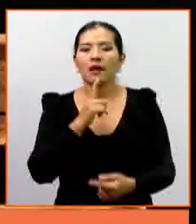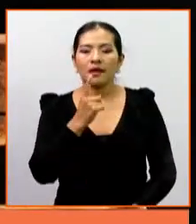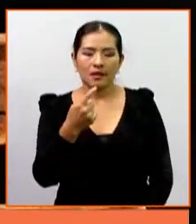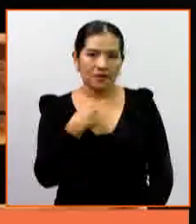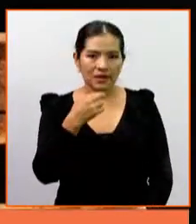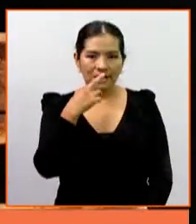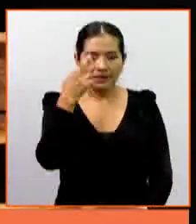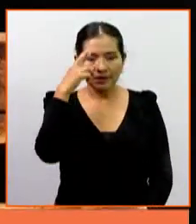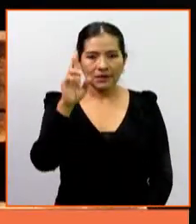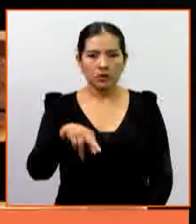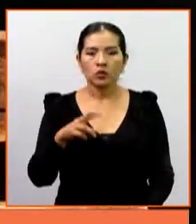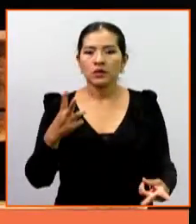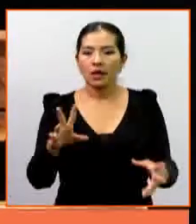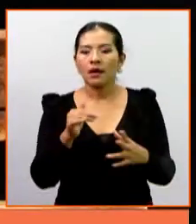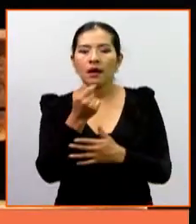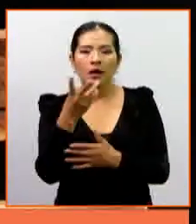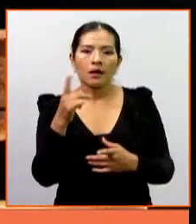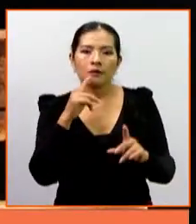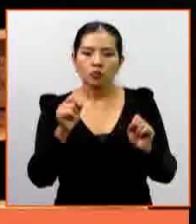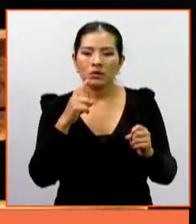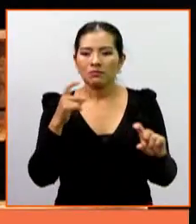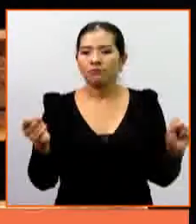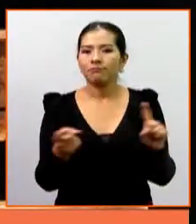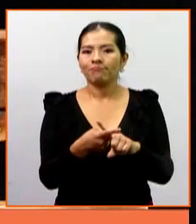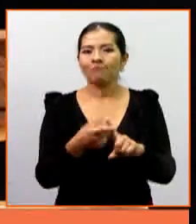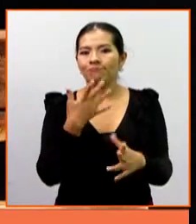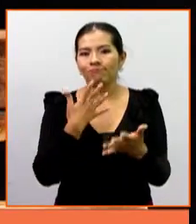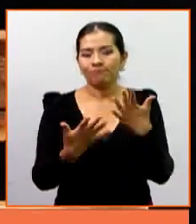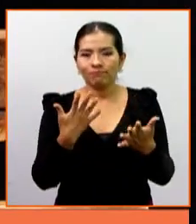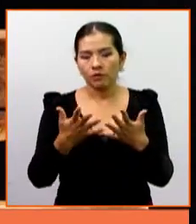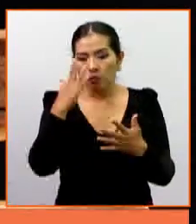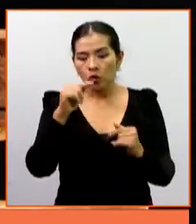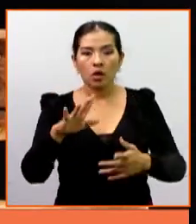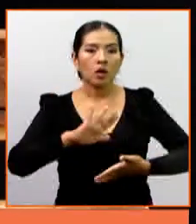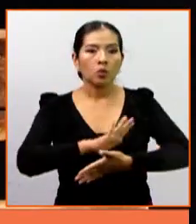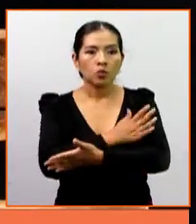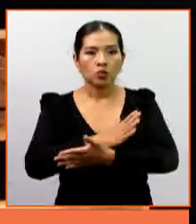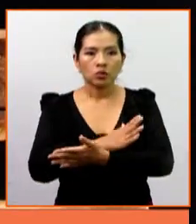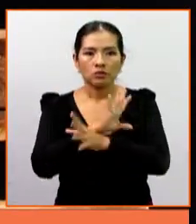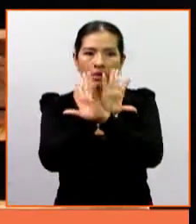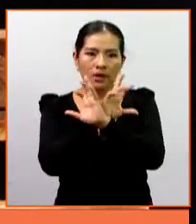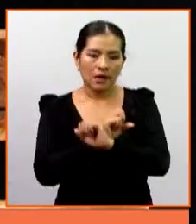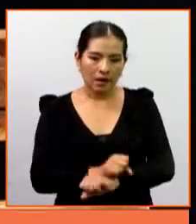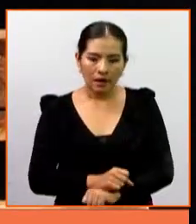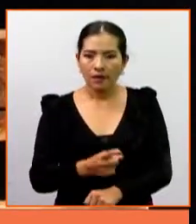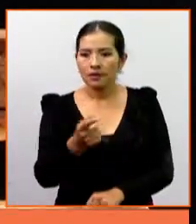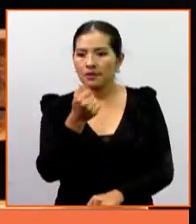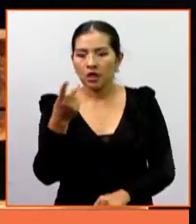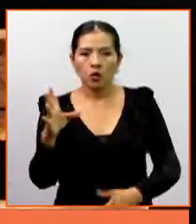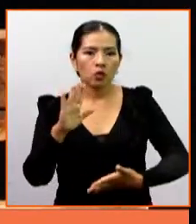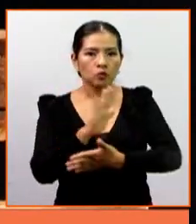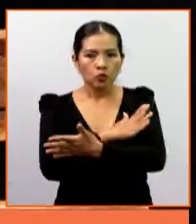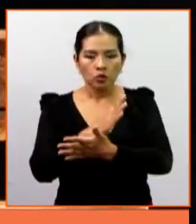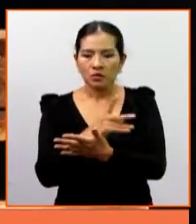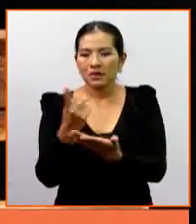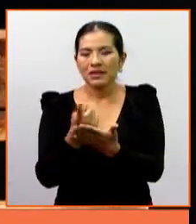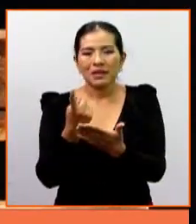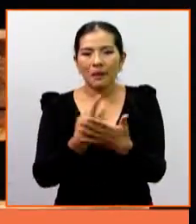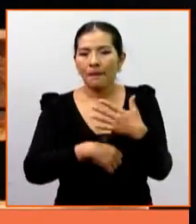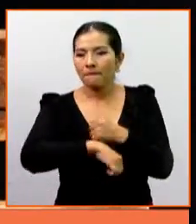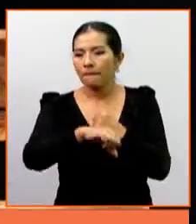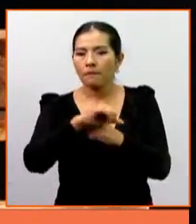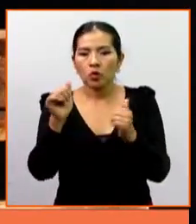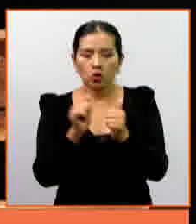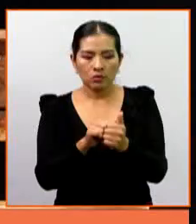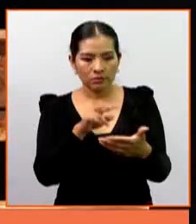razón, puede causar una cierta contradicción, porque los músicos clásicos, los músicos que tocan, en realidad la música popular que es con